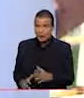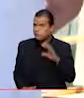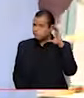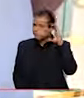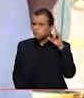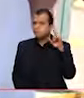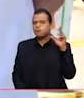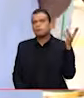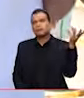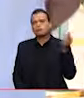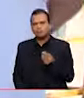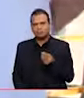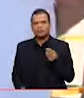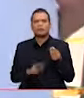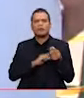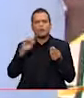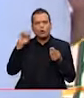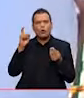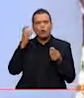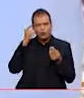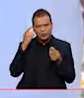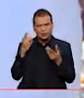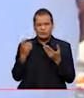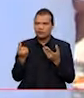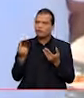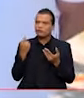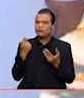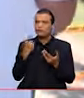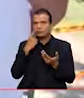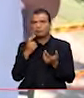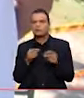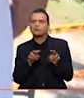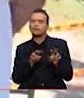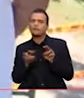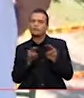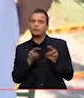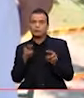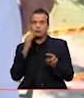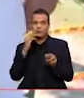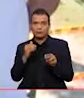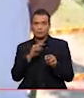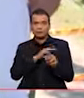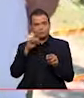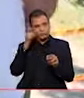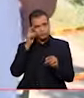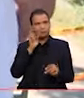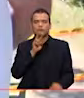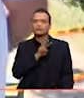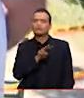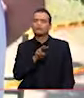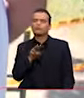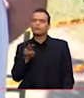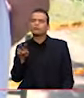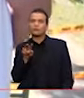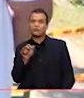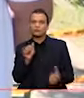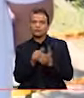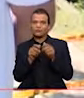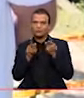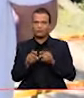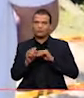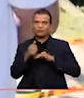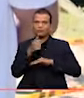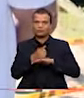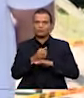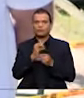justamente la gobernación del Valle, que ahorita hace un momento veíamos que la gobernadora estaba sobrevolando esta zona junto con el director del INVIAS.